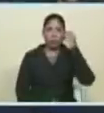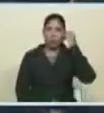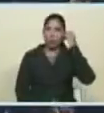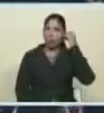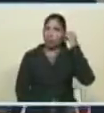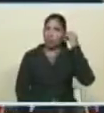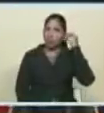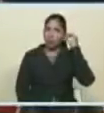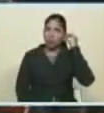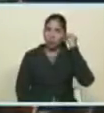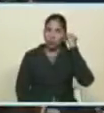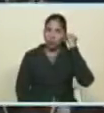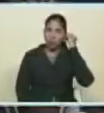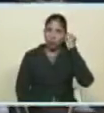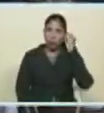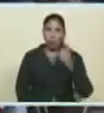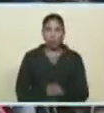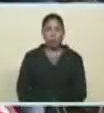saberlo.